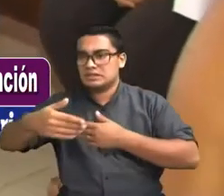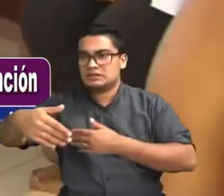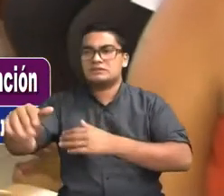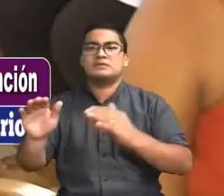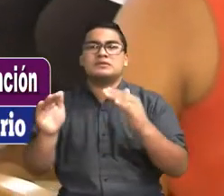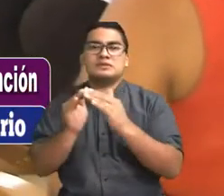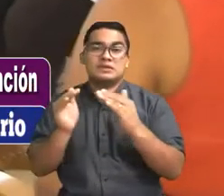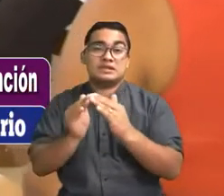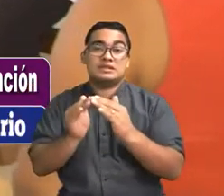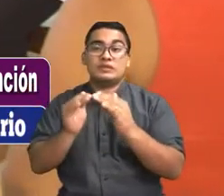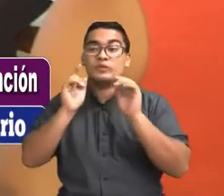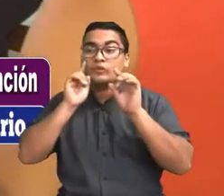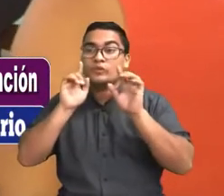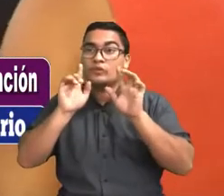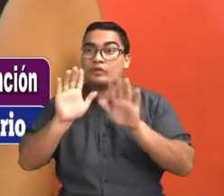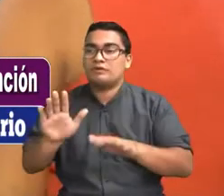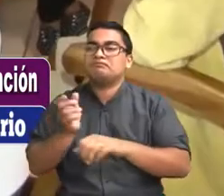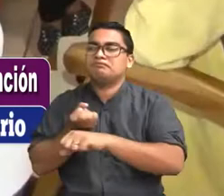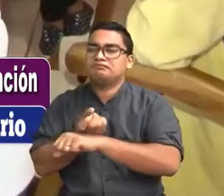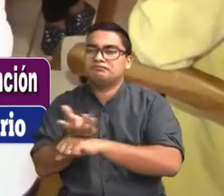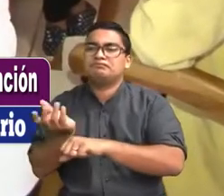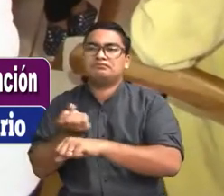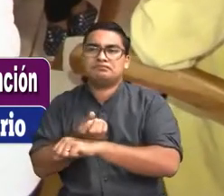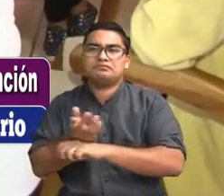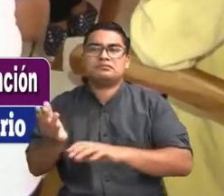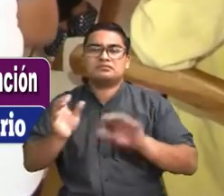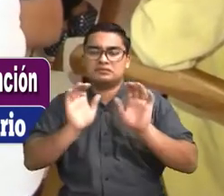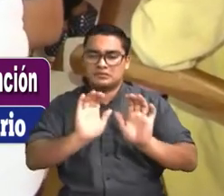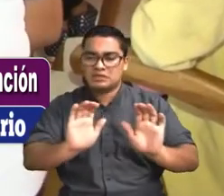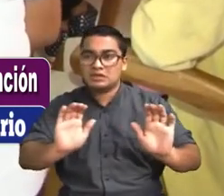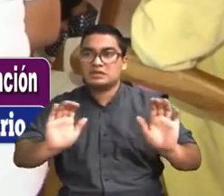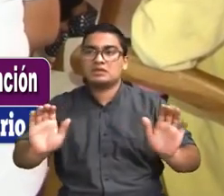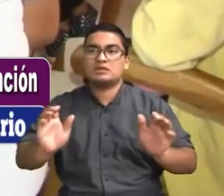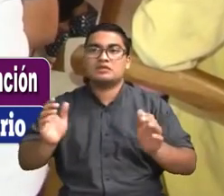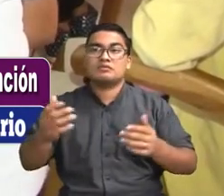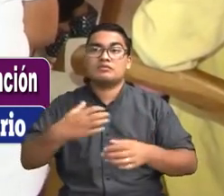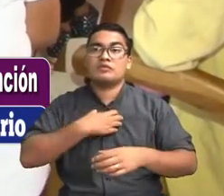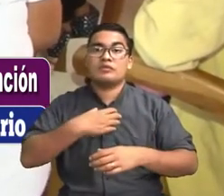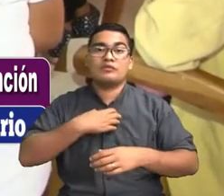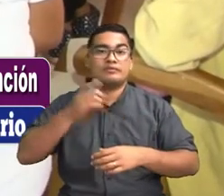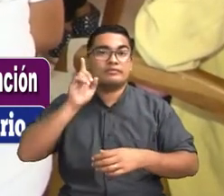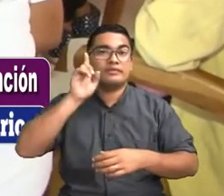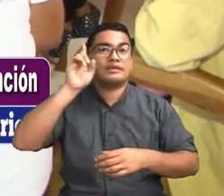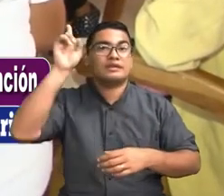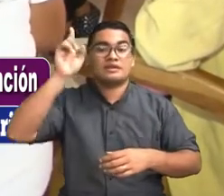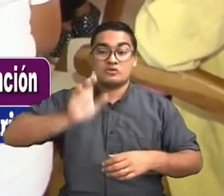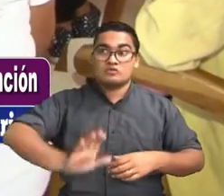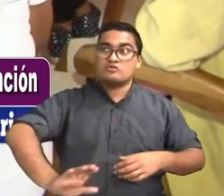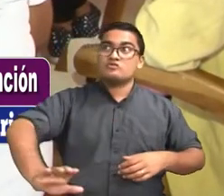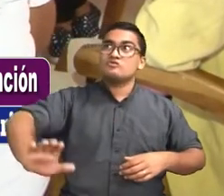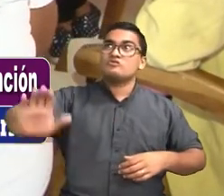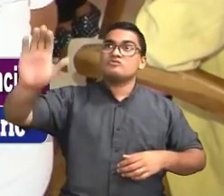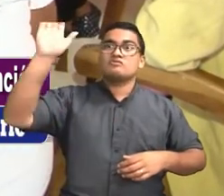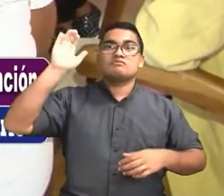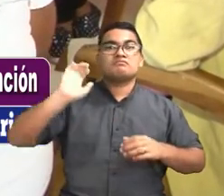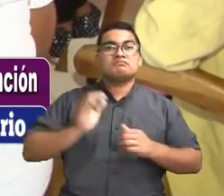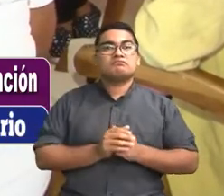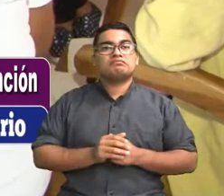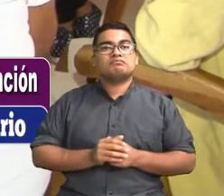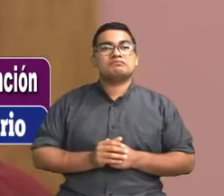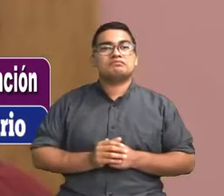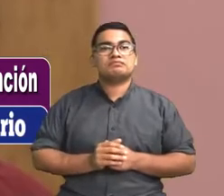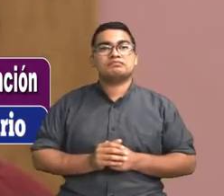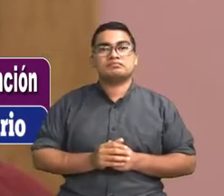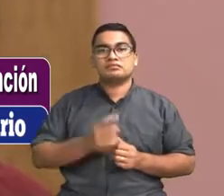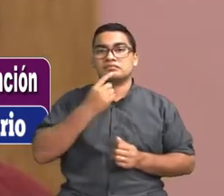que hay que seguir para acompañar a la niñez en su proceso de formación, de desarrollo. Desde el nacimiento. Infantil desde el nacimiento. Y hay